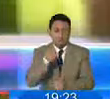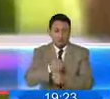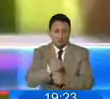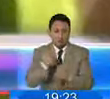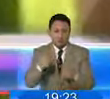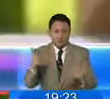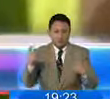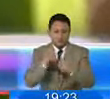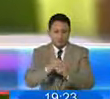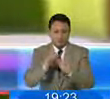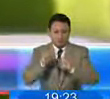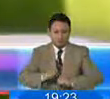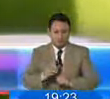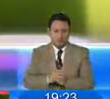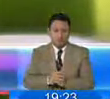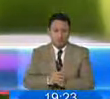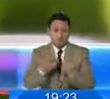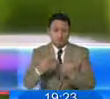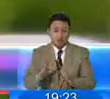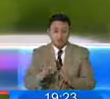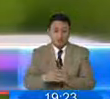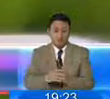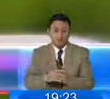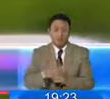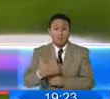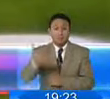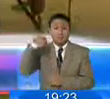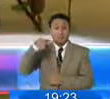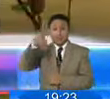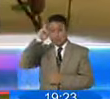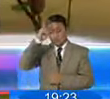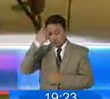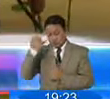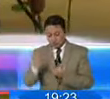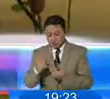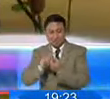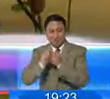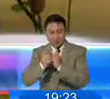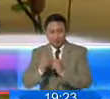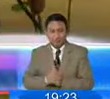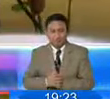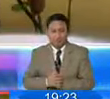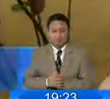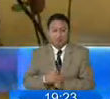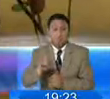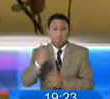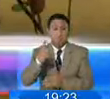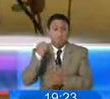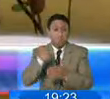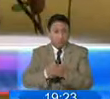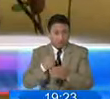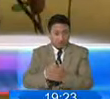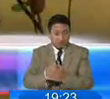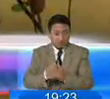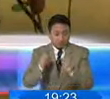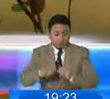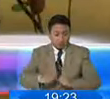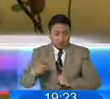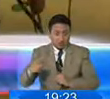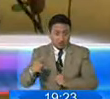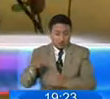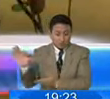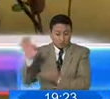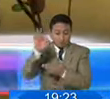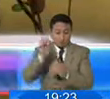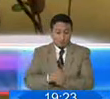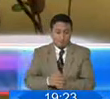será necesario dar muestras de que se buscan corregir errores del pasado. Su primera lucha, si quiere legitimarse, tendrá